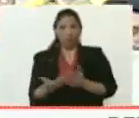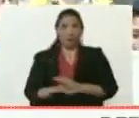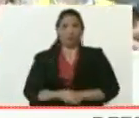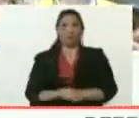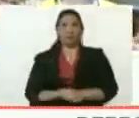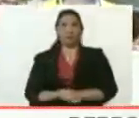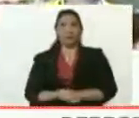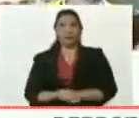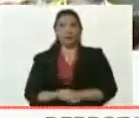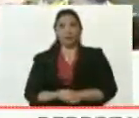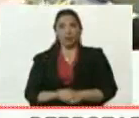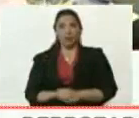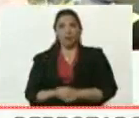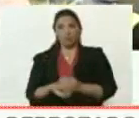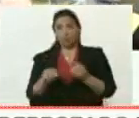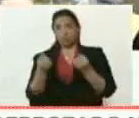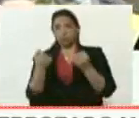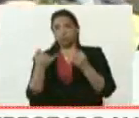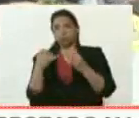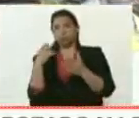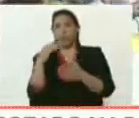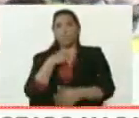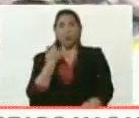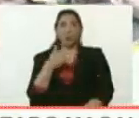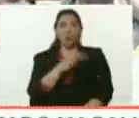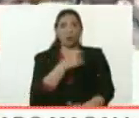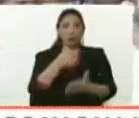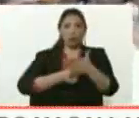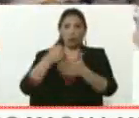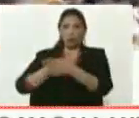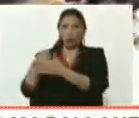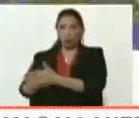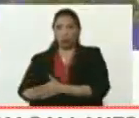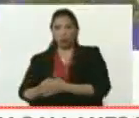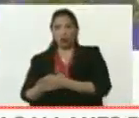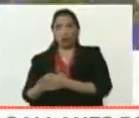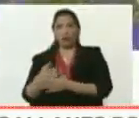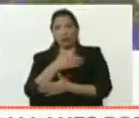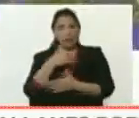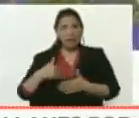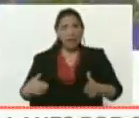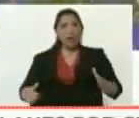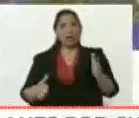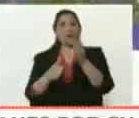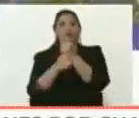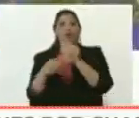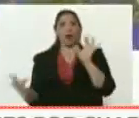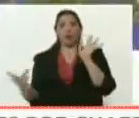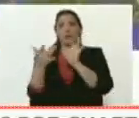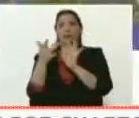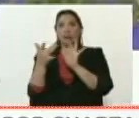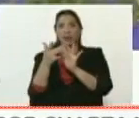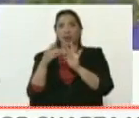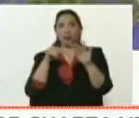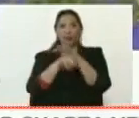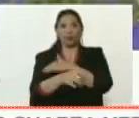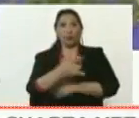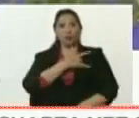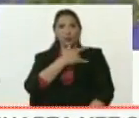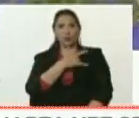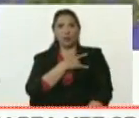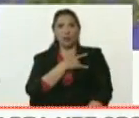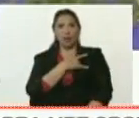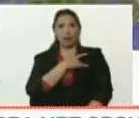bombas lacrimógenas y muchos murieron en la lucha por conseguir acceso al cupo universitario. Cuando llegó el comandante Chávez y